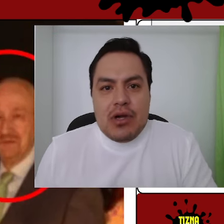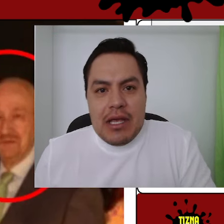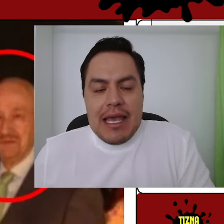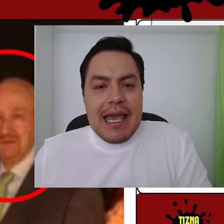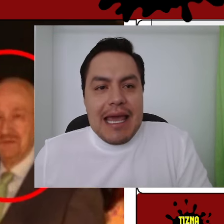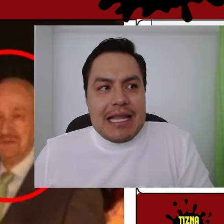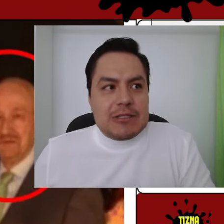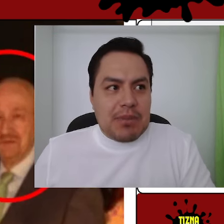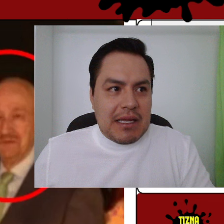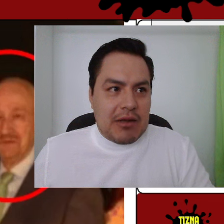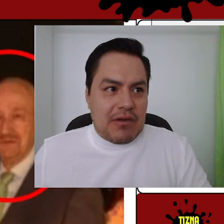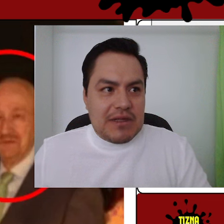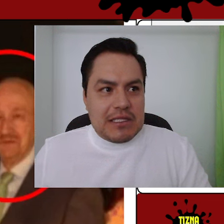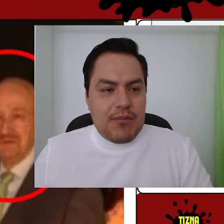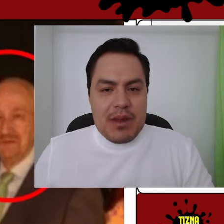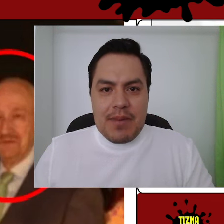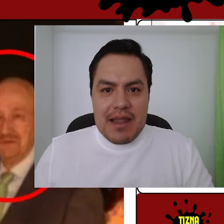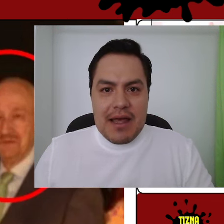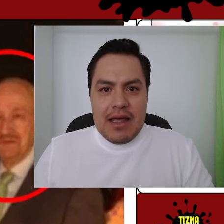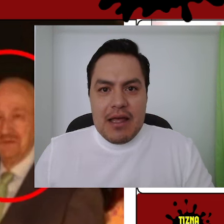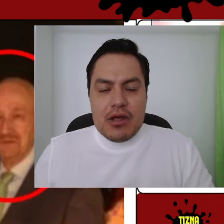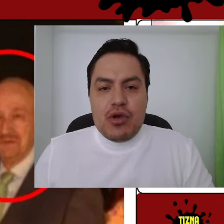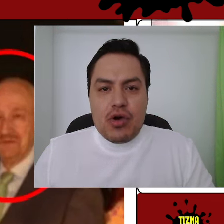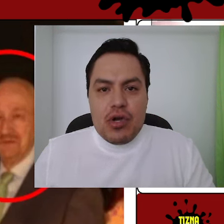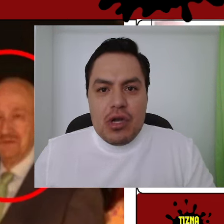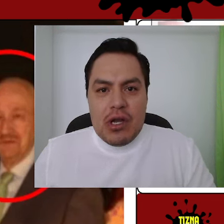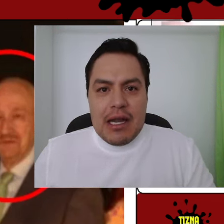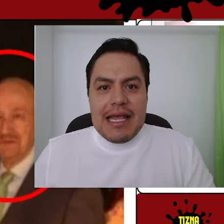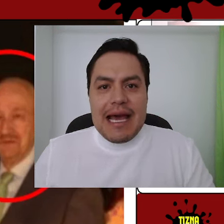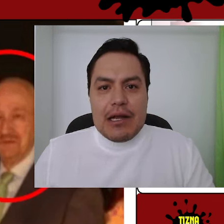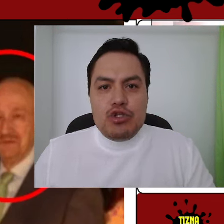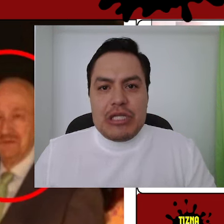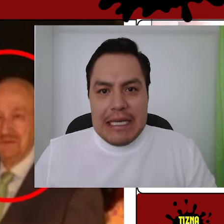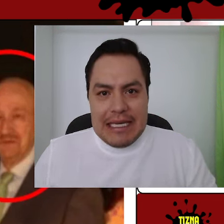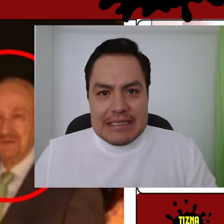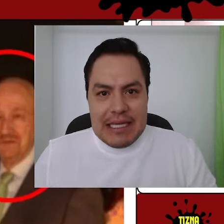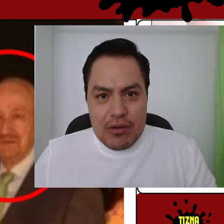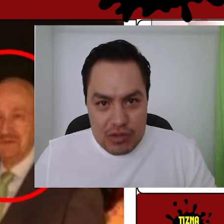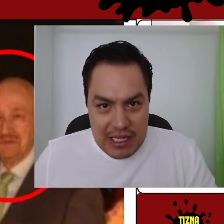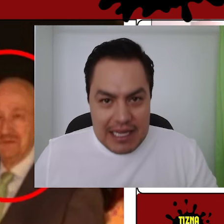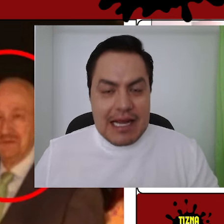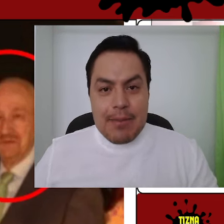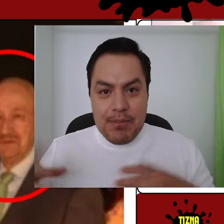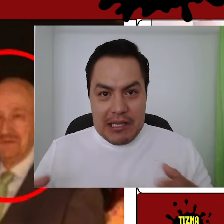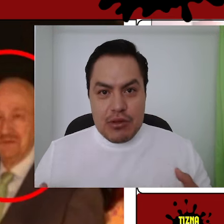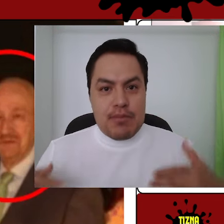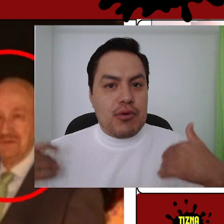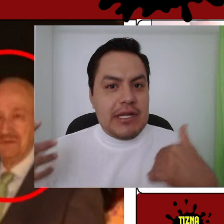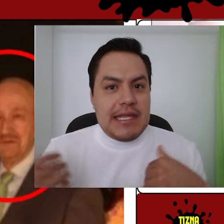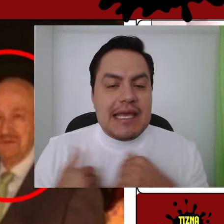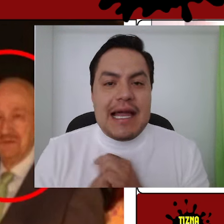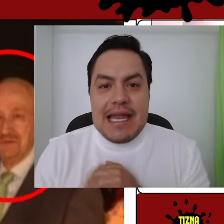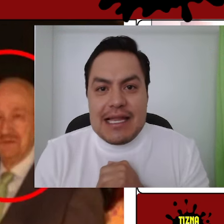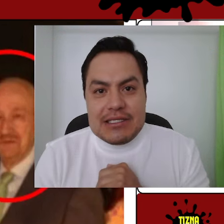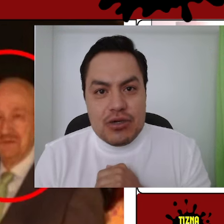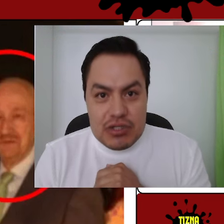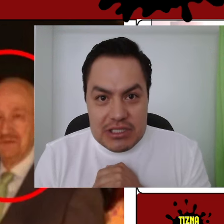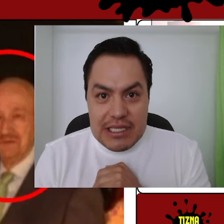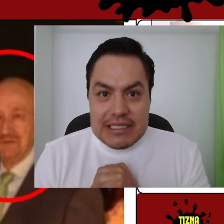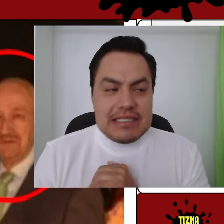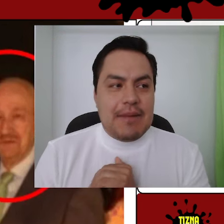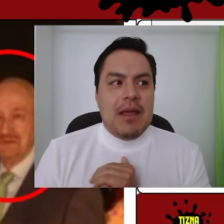apareció en España en una fiesta privada con Carlos Salinas de Gortari. Repito, en política nada